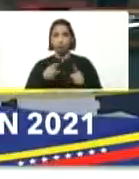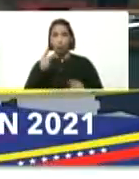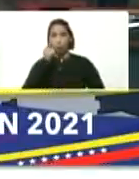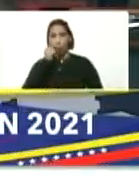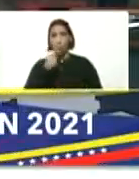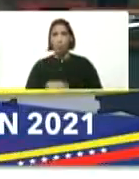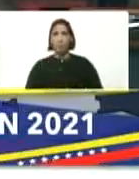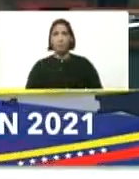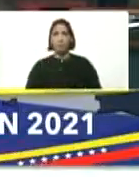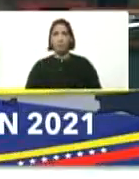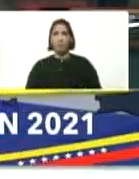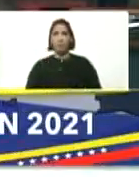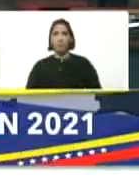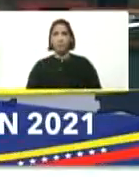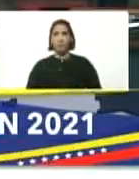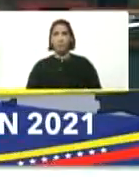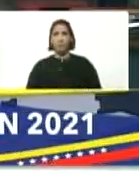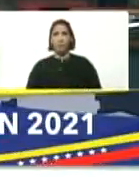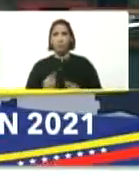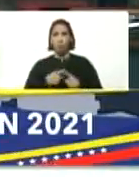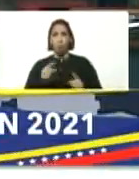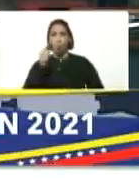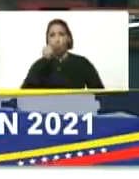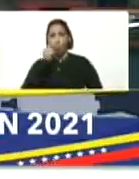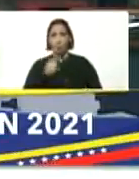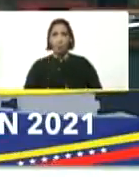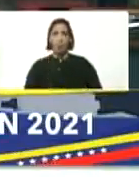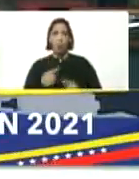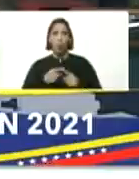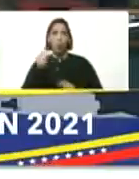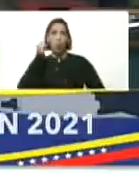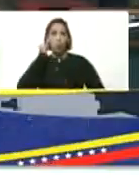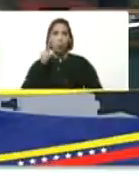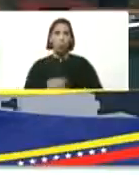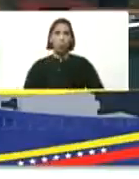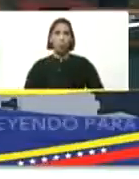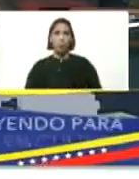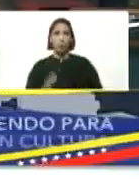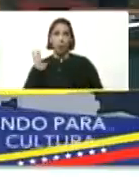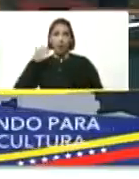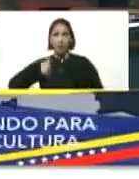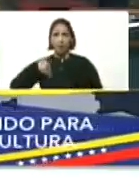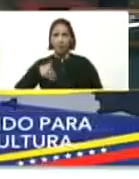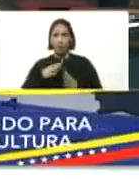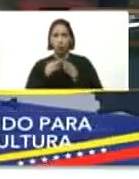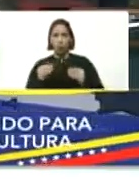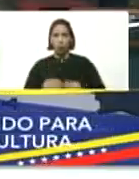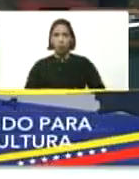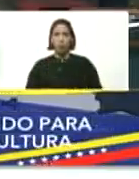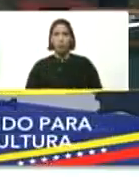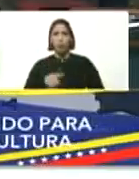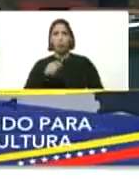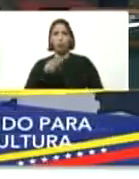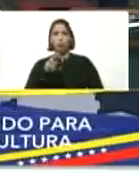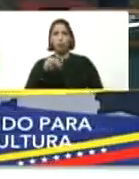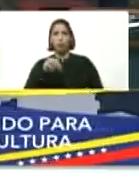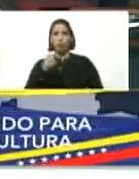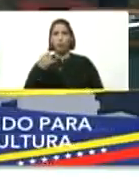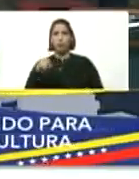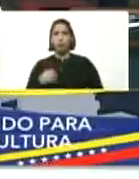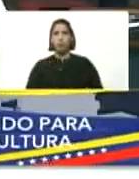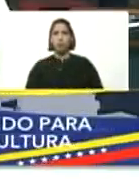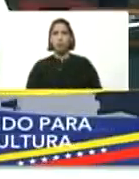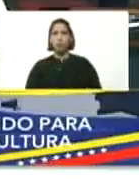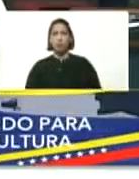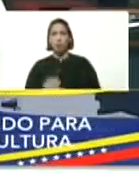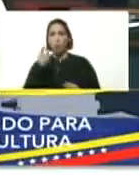Sebastián Joaquín Ramos, Edeberto Aguirre y Vilma Novik, de Argentina todos. De Túnez, nuestro amigo